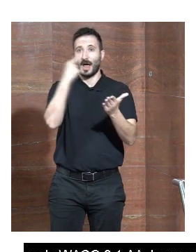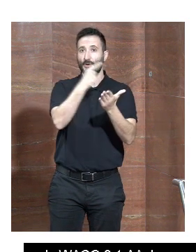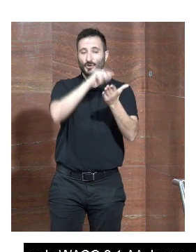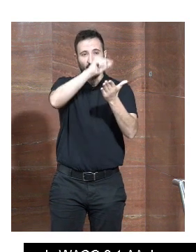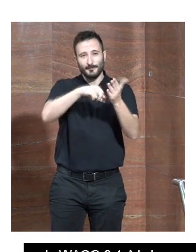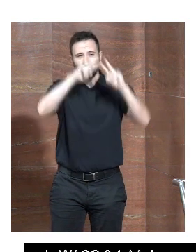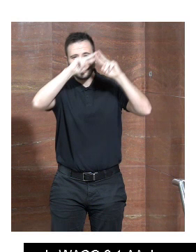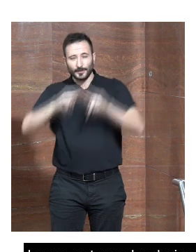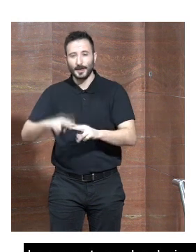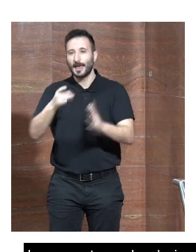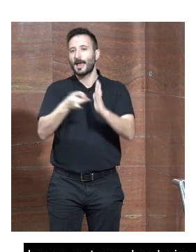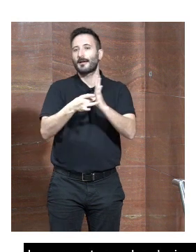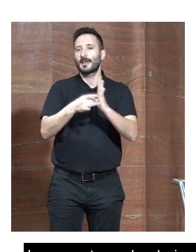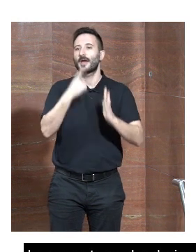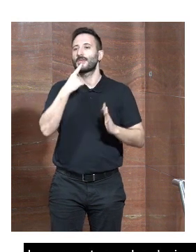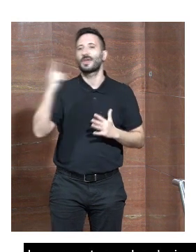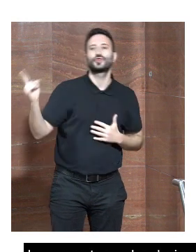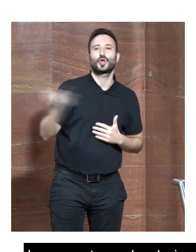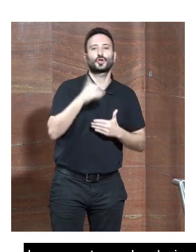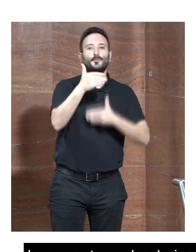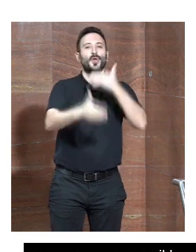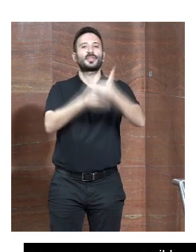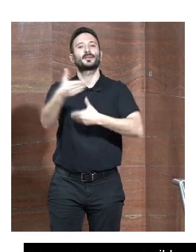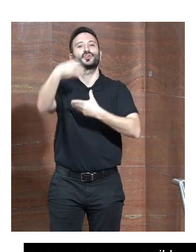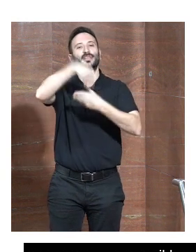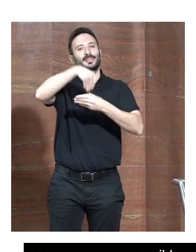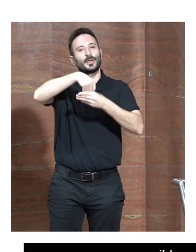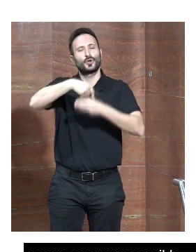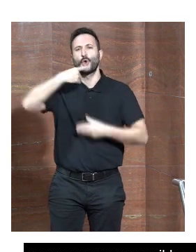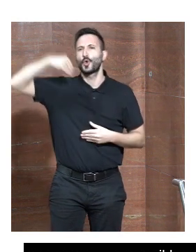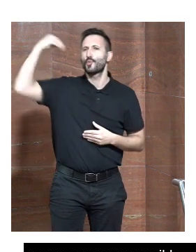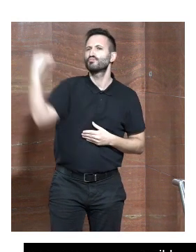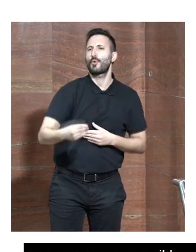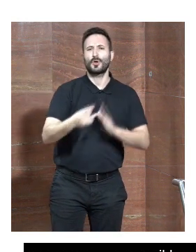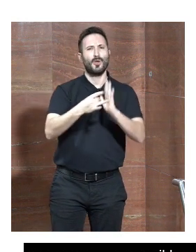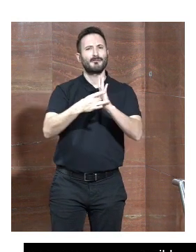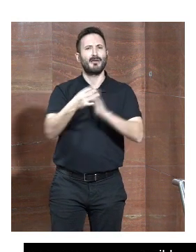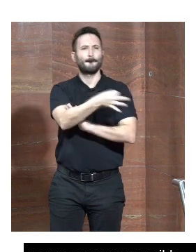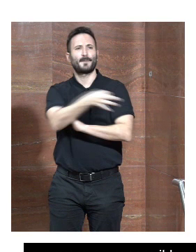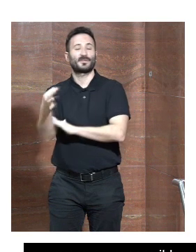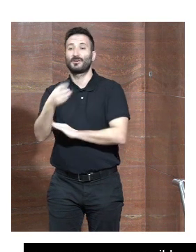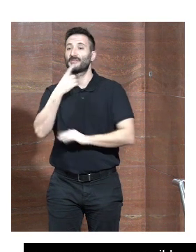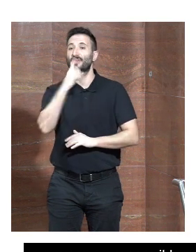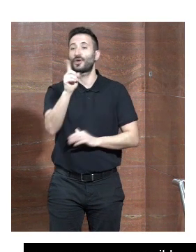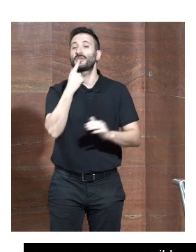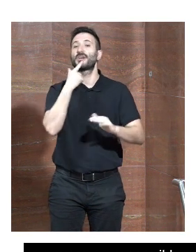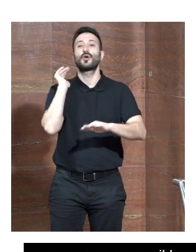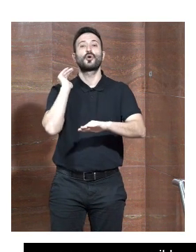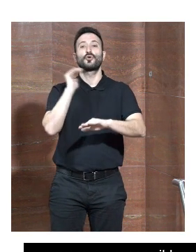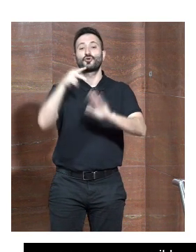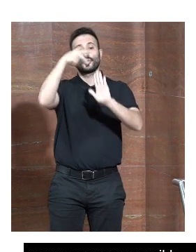calidad y te dice que todos tus procedimientos internos son muy buenos, tienen una calidad muy buena. Te dicen que simplemente que cumples con